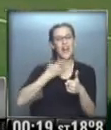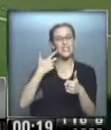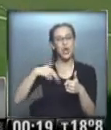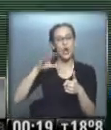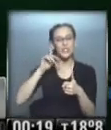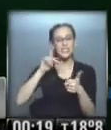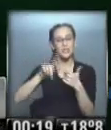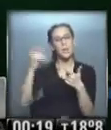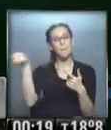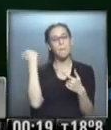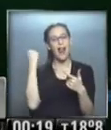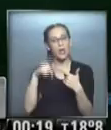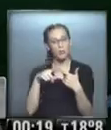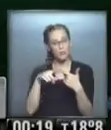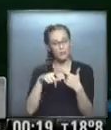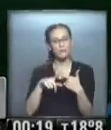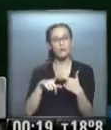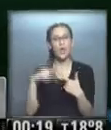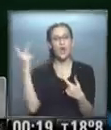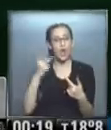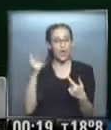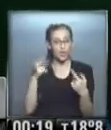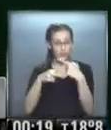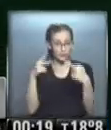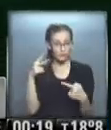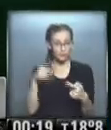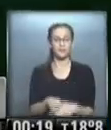Martín Palermo, en este caso enfrentados,